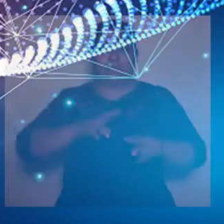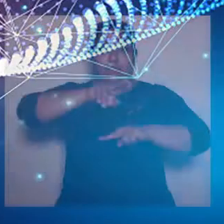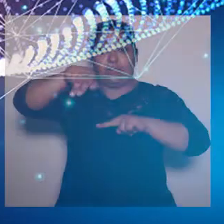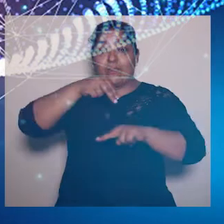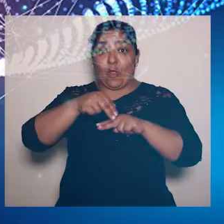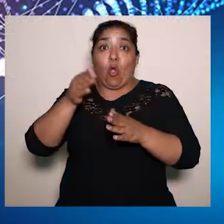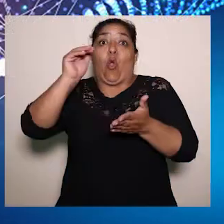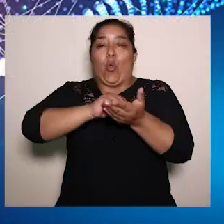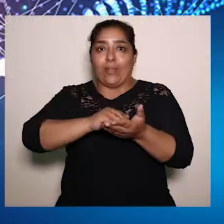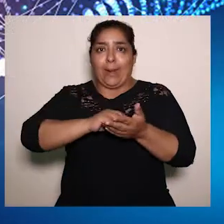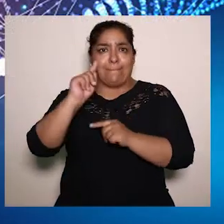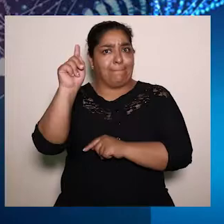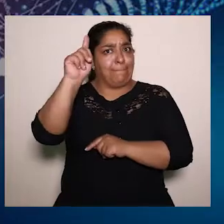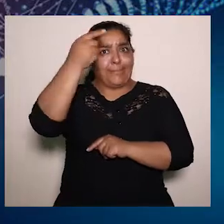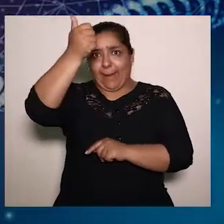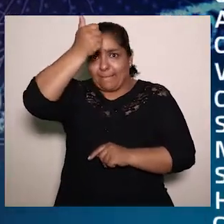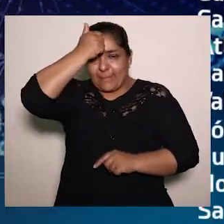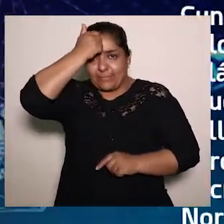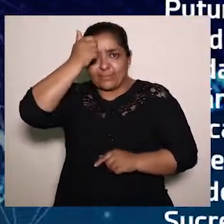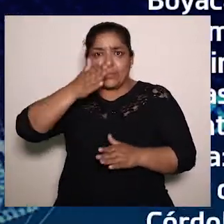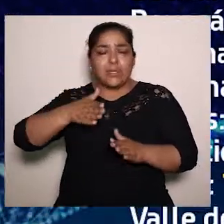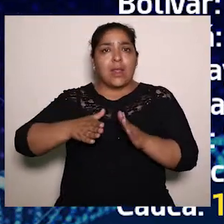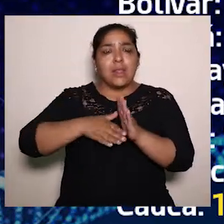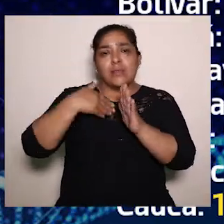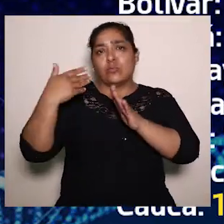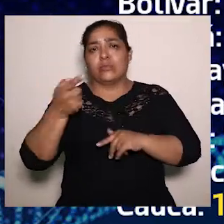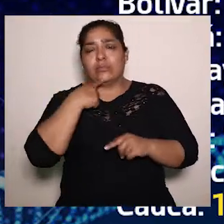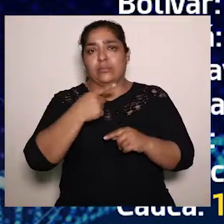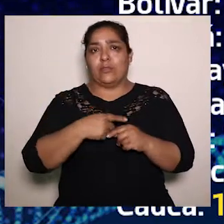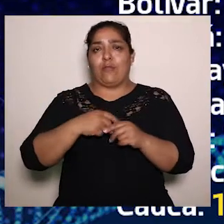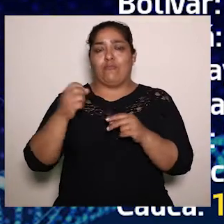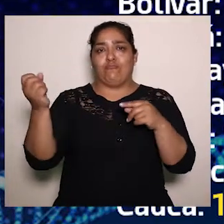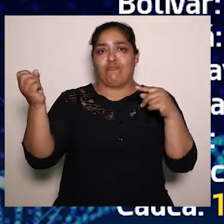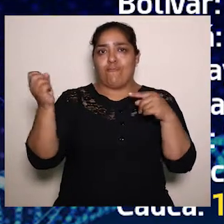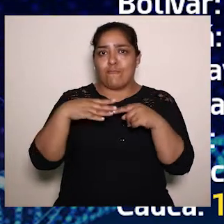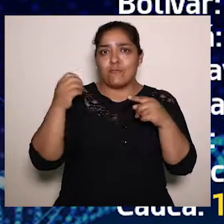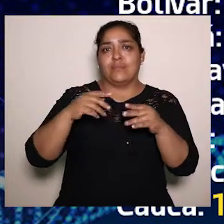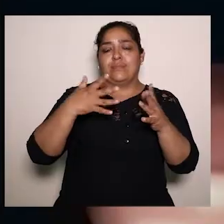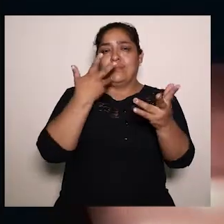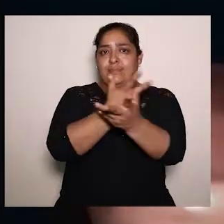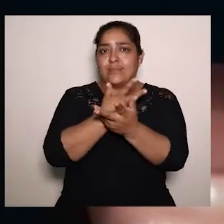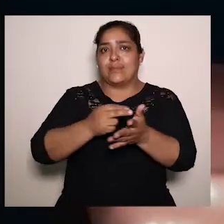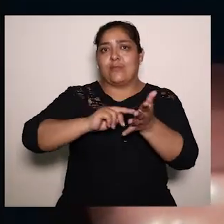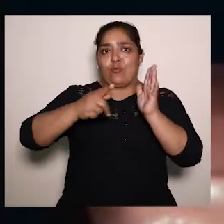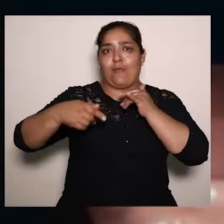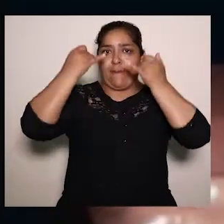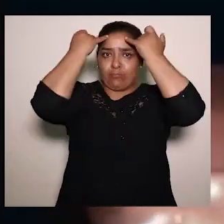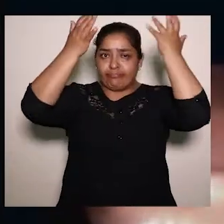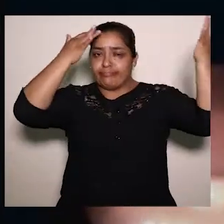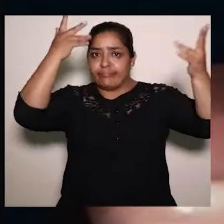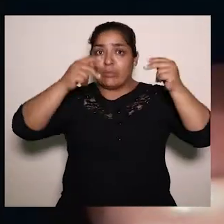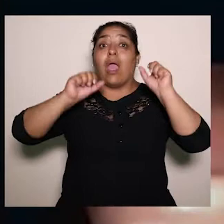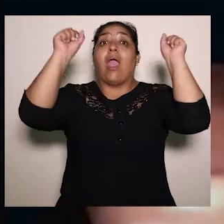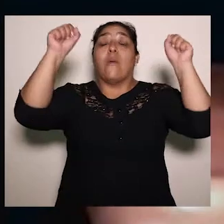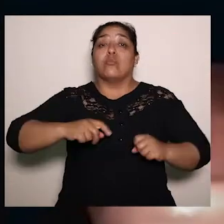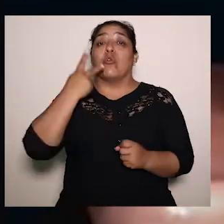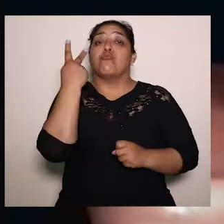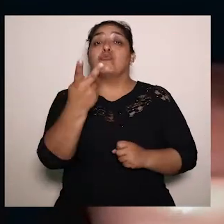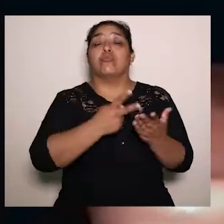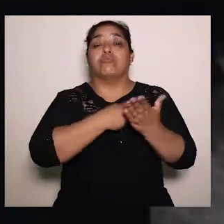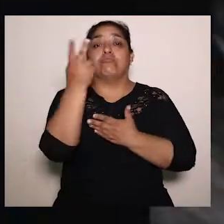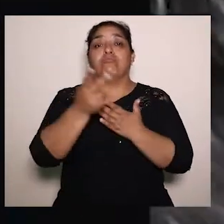nadie vuelve a estar a la vanguardia luego que en el local del fondo ciencia tecnología e innovación fueron aprobados dos proyectos